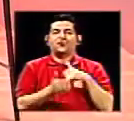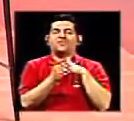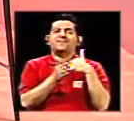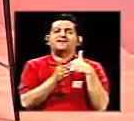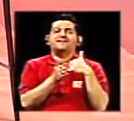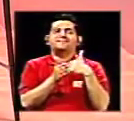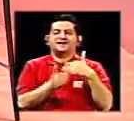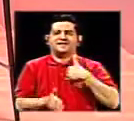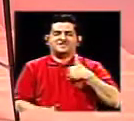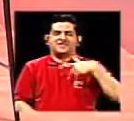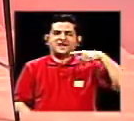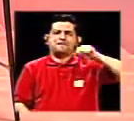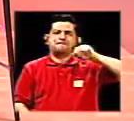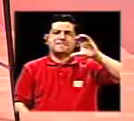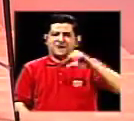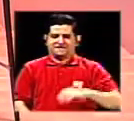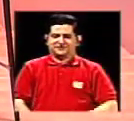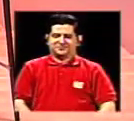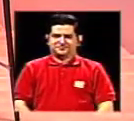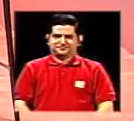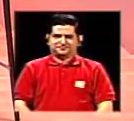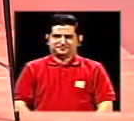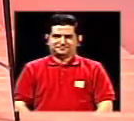debilidades del PAC.